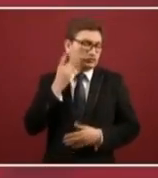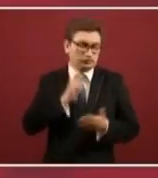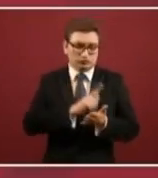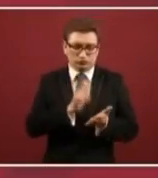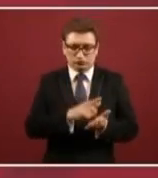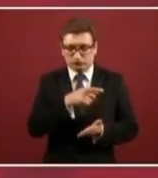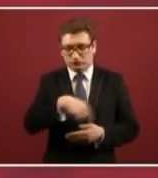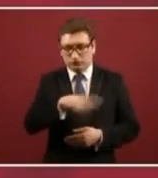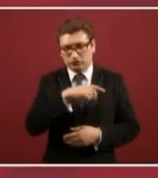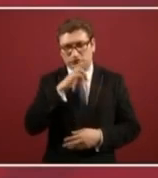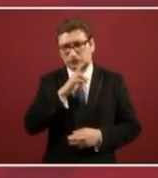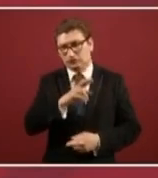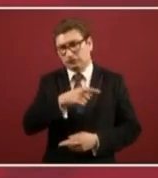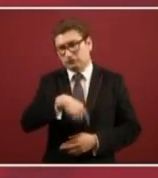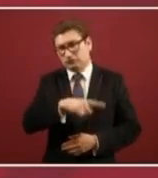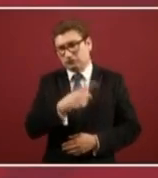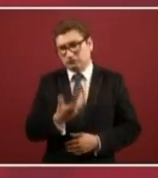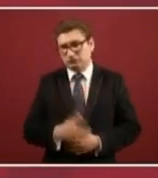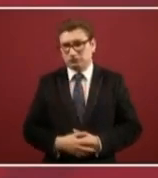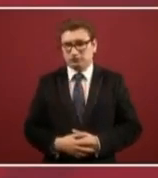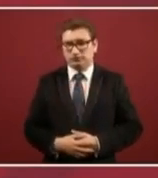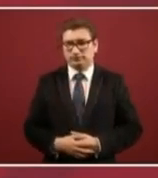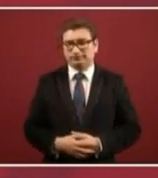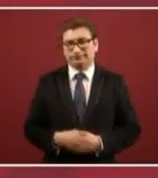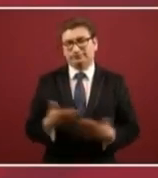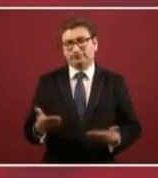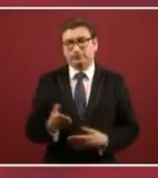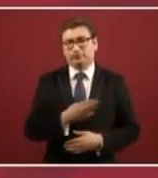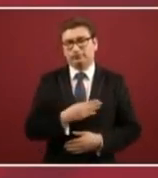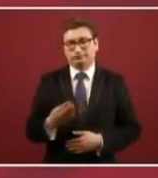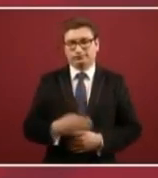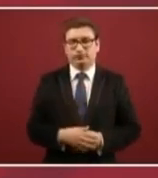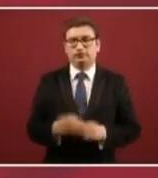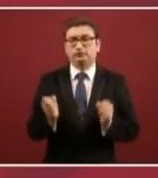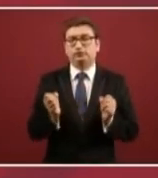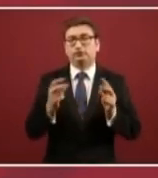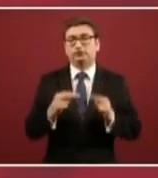Ellos resuelven allá. Bueno, nos vemos